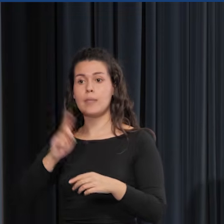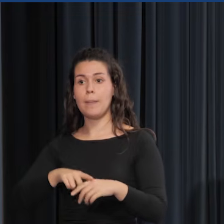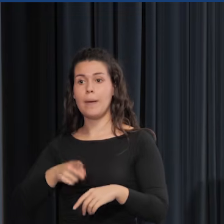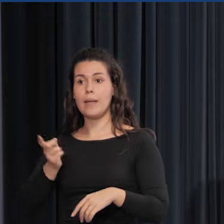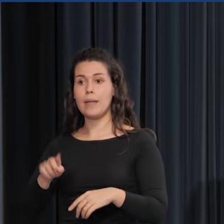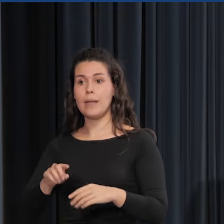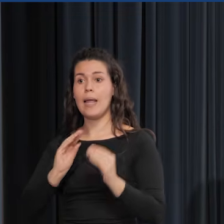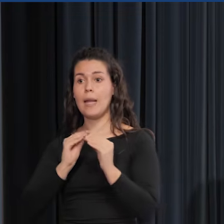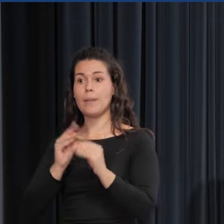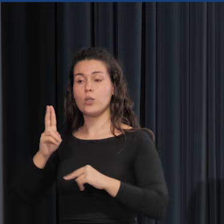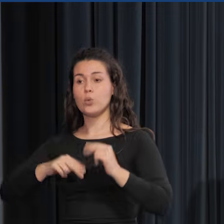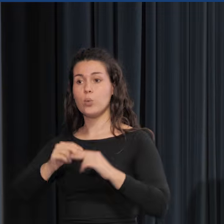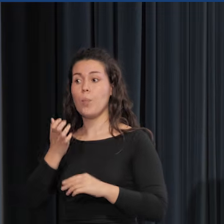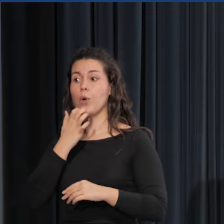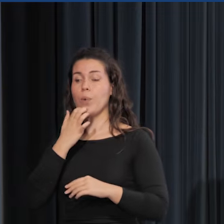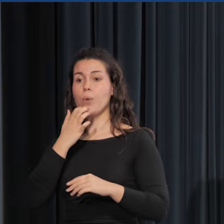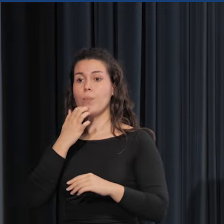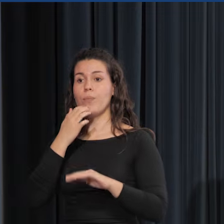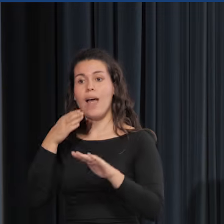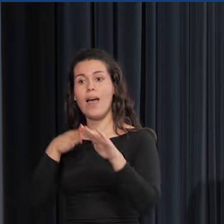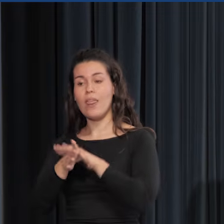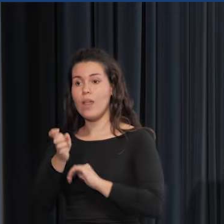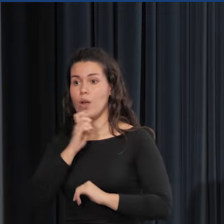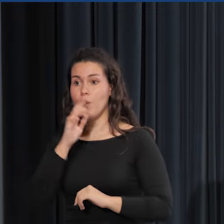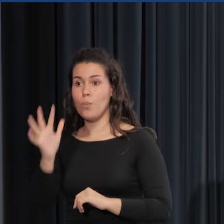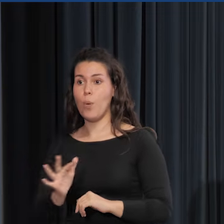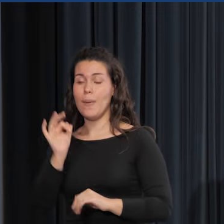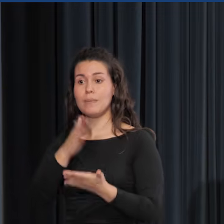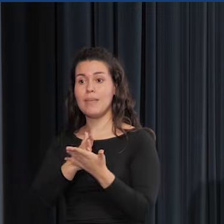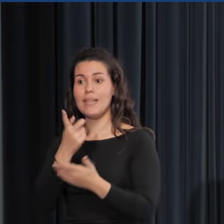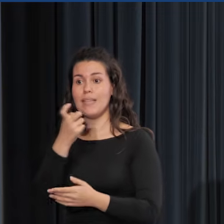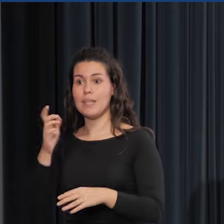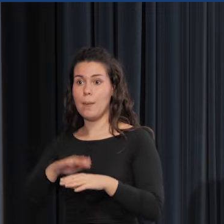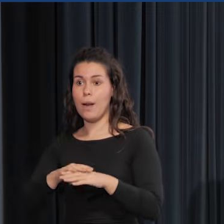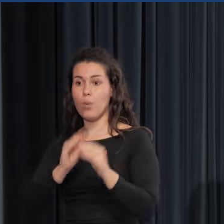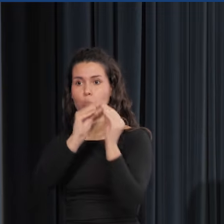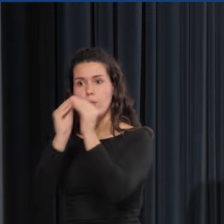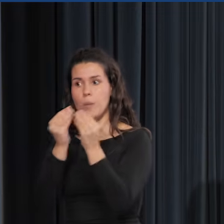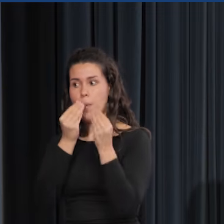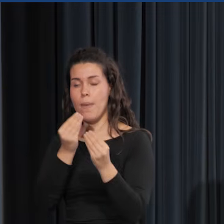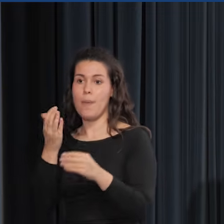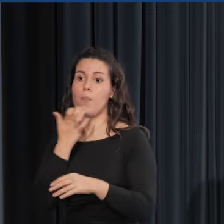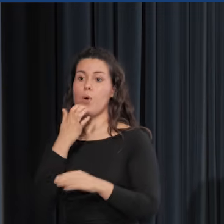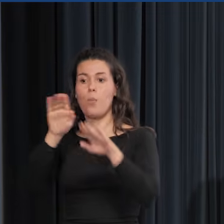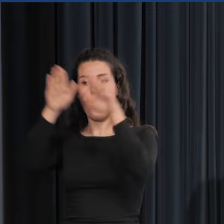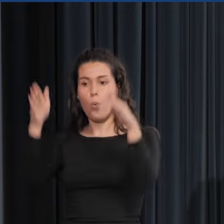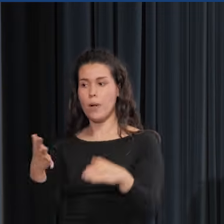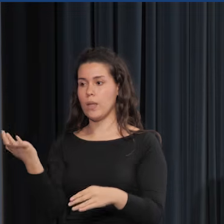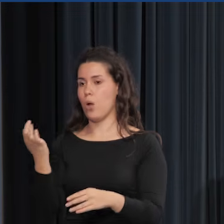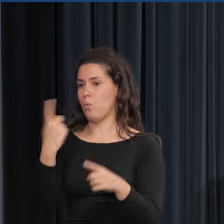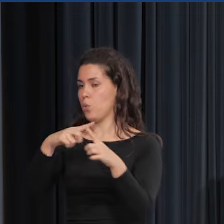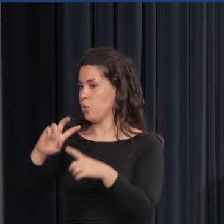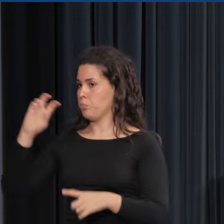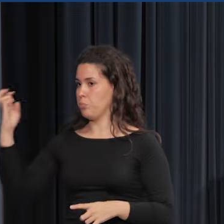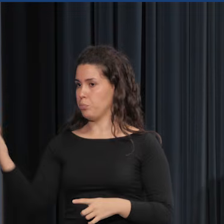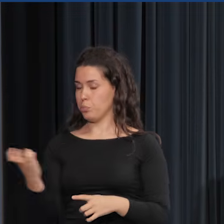instalado, como por ejemplo medio de acceso, así como las informaciones necesarias para que podamos llevar a cabo un mantenimiento adecuado tanto de la cubierta como de todos estos elementos que estamos